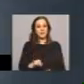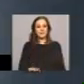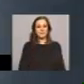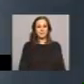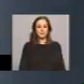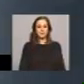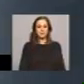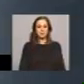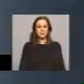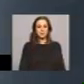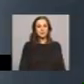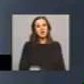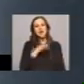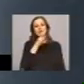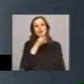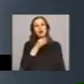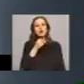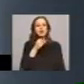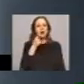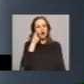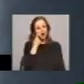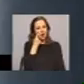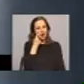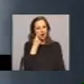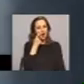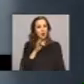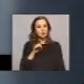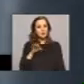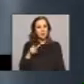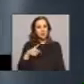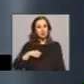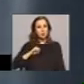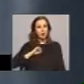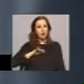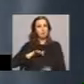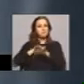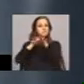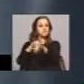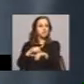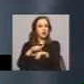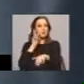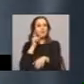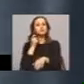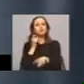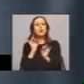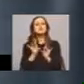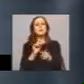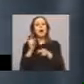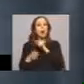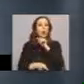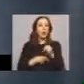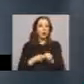Y hablo un poco de esa jugada maestra en mandar a 40.000 españoles allí para alargar un poco la entrada, a ver qué pasaba.